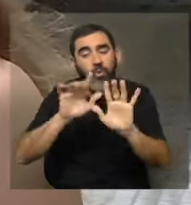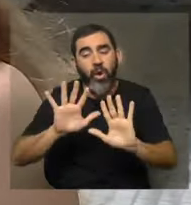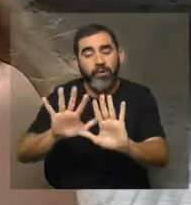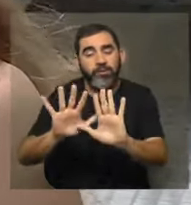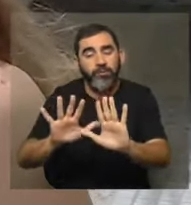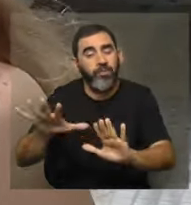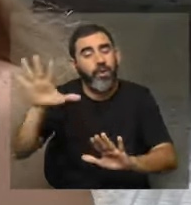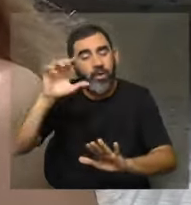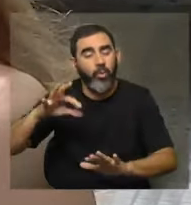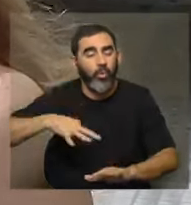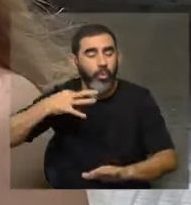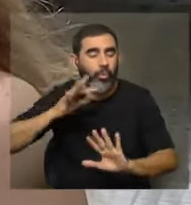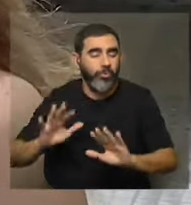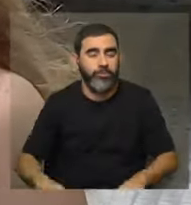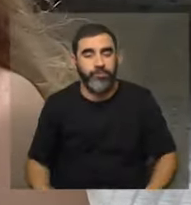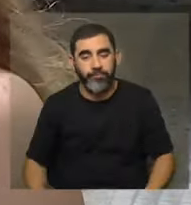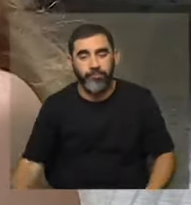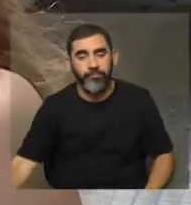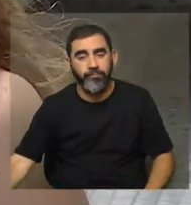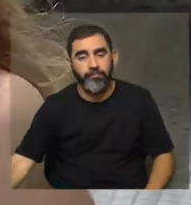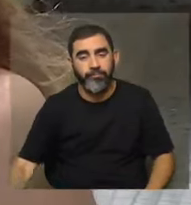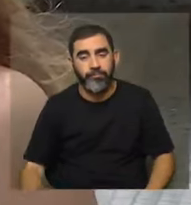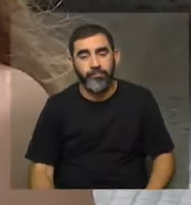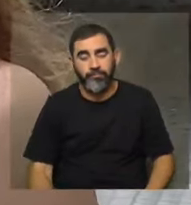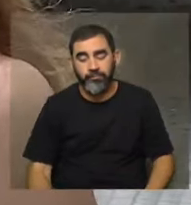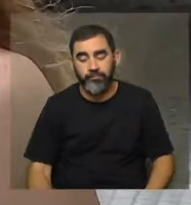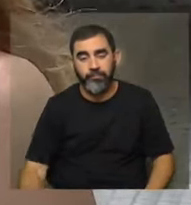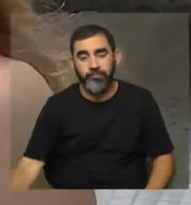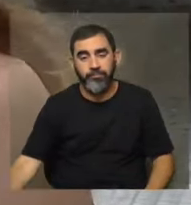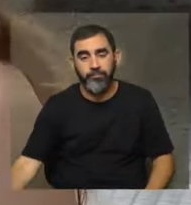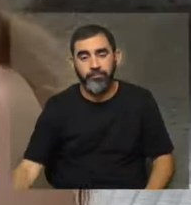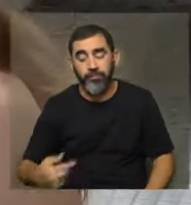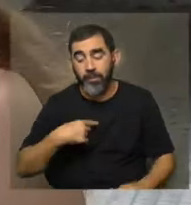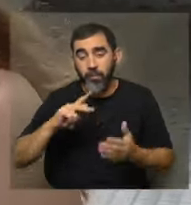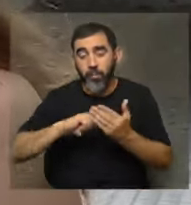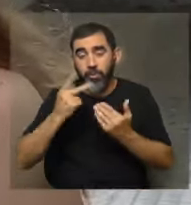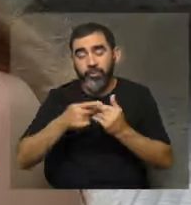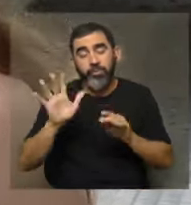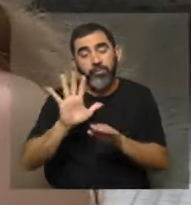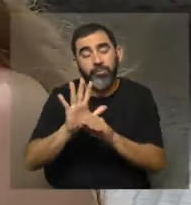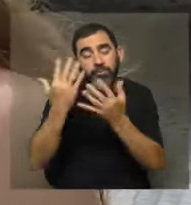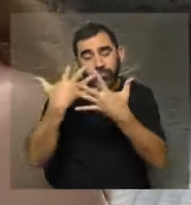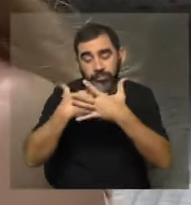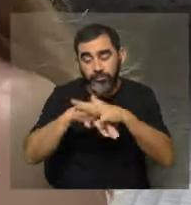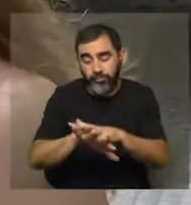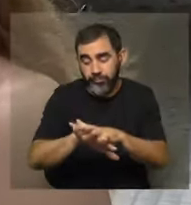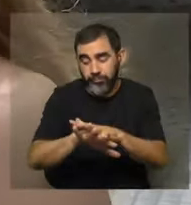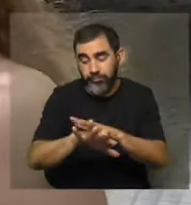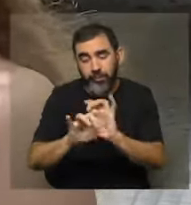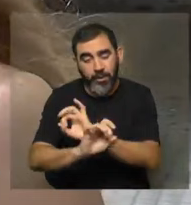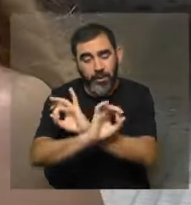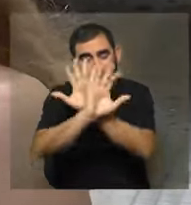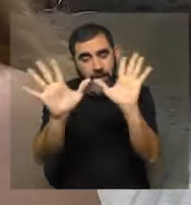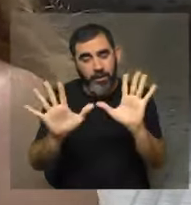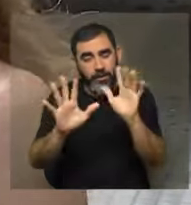que he escuchado toda mi vida entonces se da como en mi proyecto se da como una mezcla bastante Clara